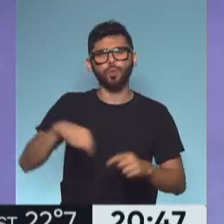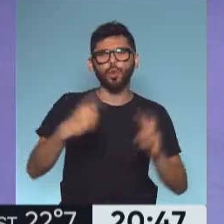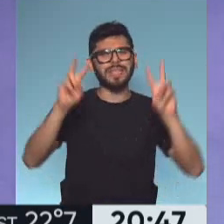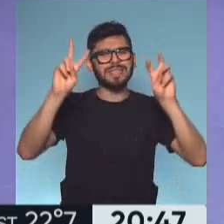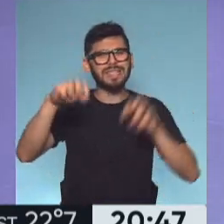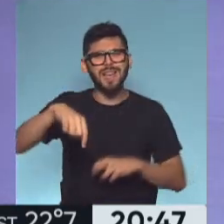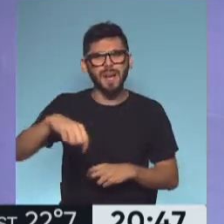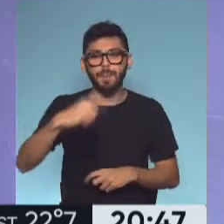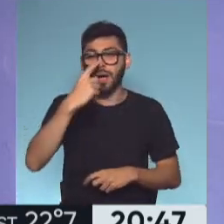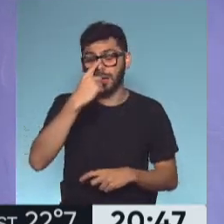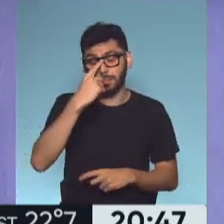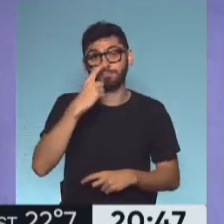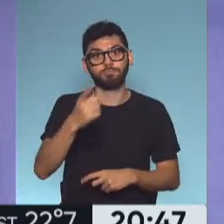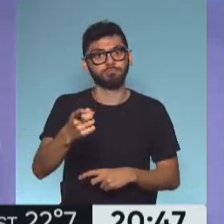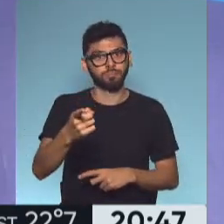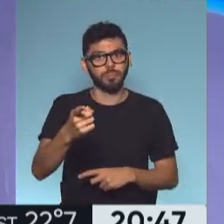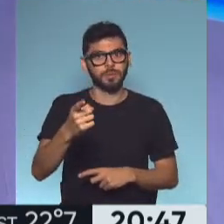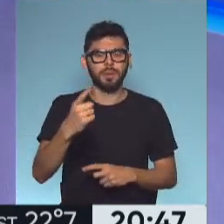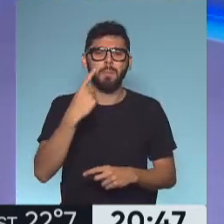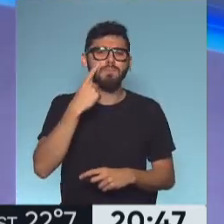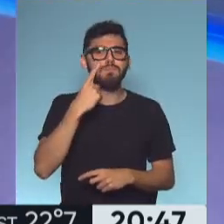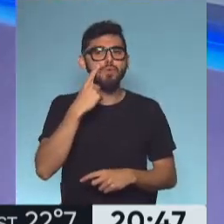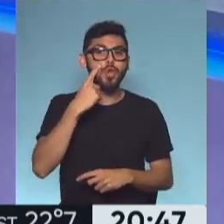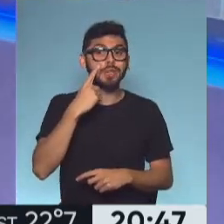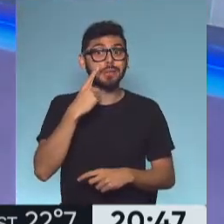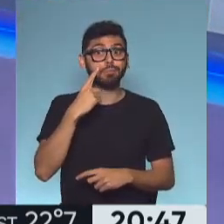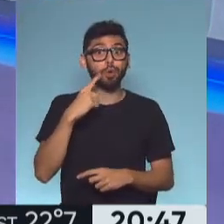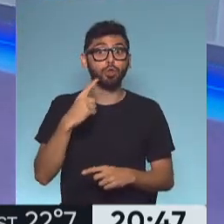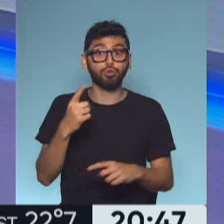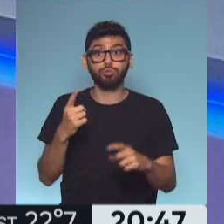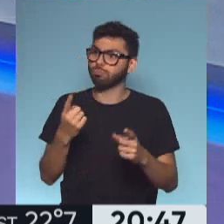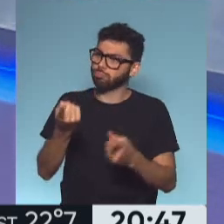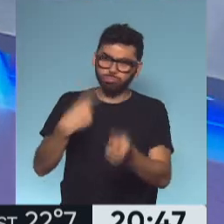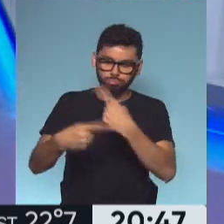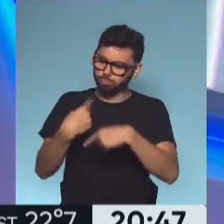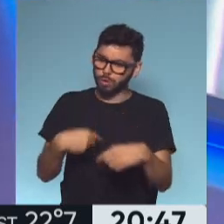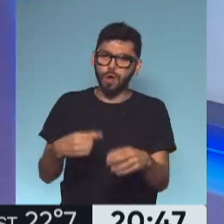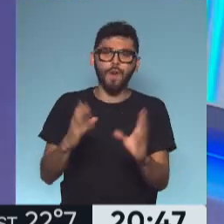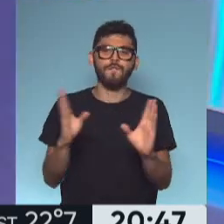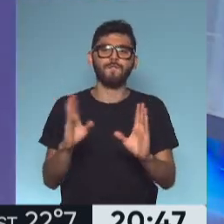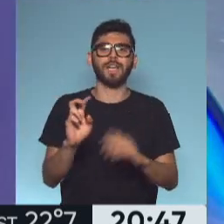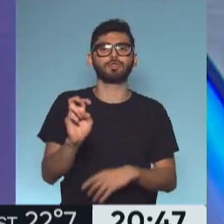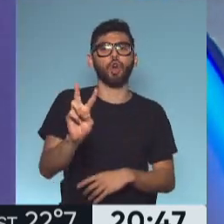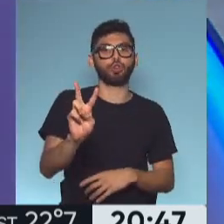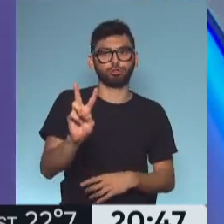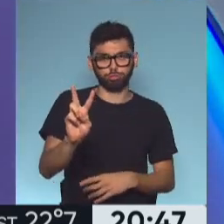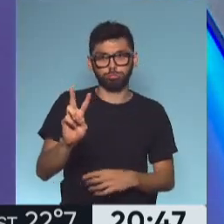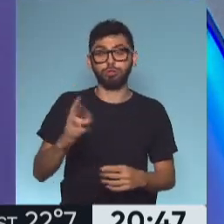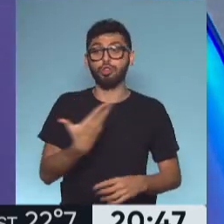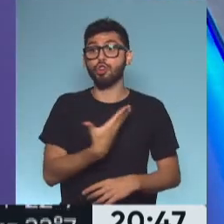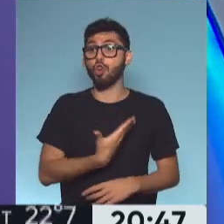Día tiene que ver con municipios que volvieron o se suman a fase 2. Esto fue confirmado por el